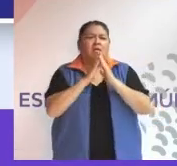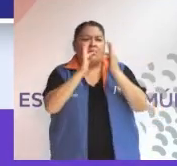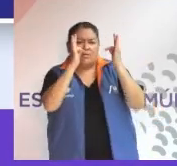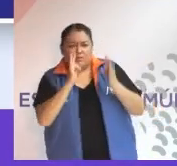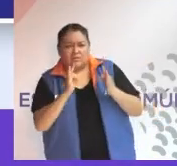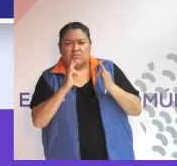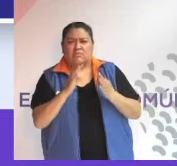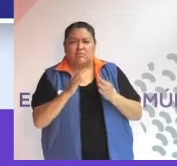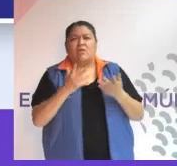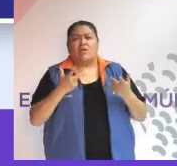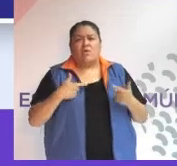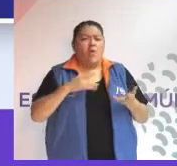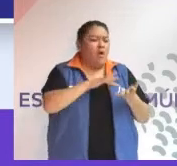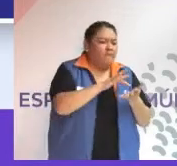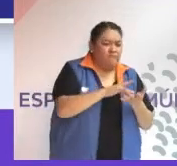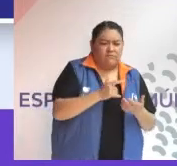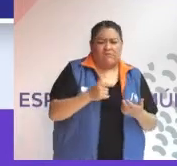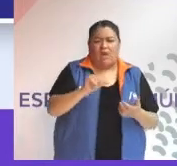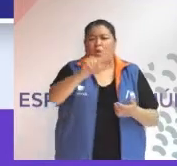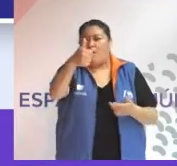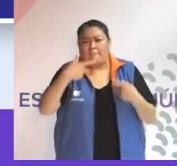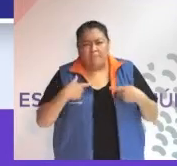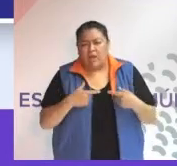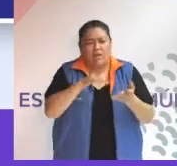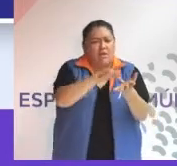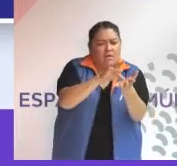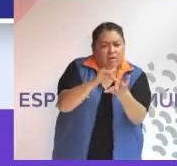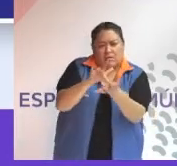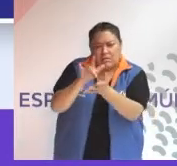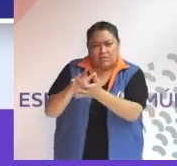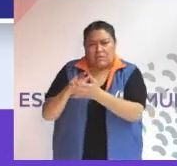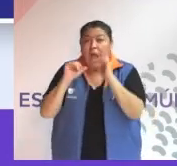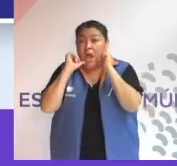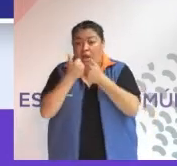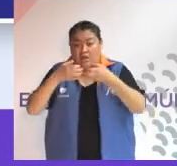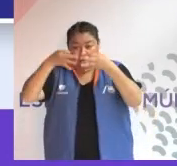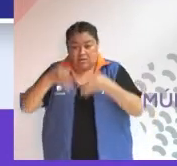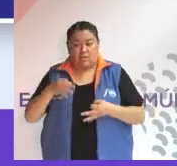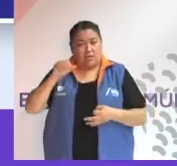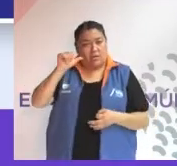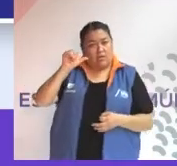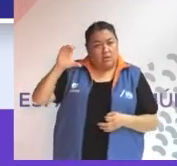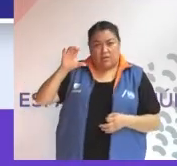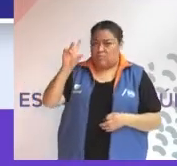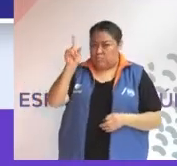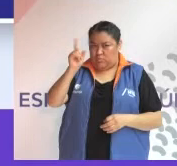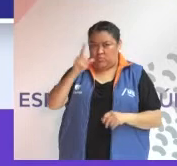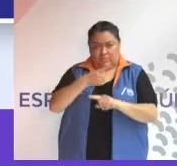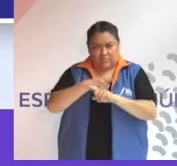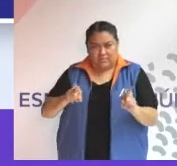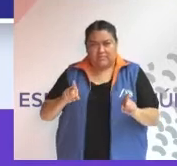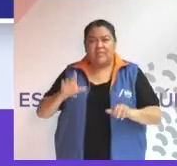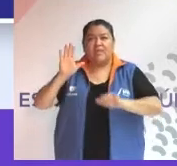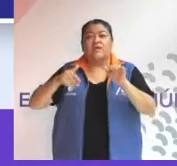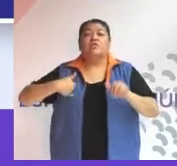con otros o con la cuata, pero no es una asociación civil tipo CEMEFI, sino que lo hacemos muchas veces de manera